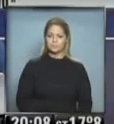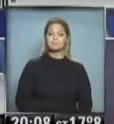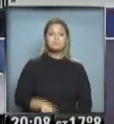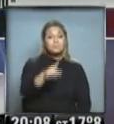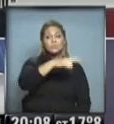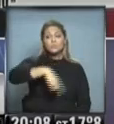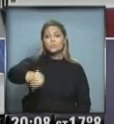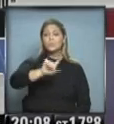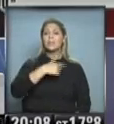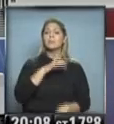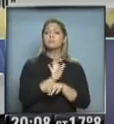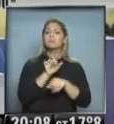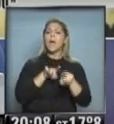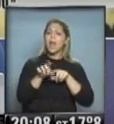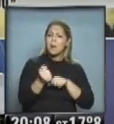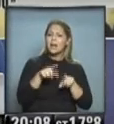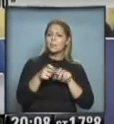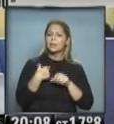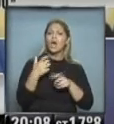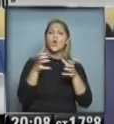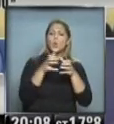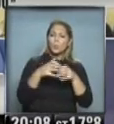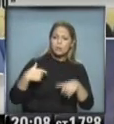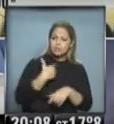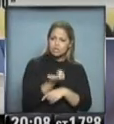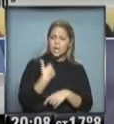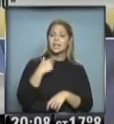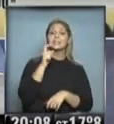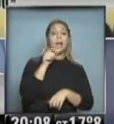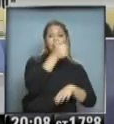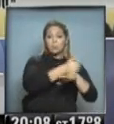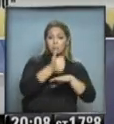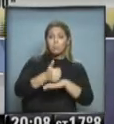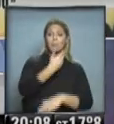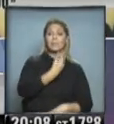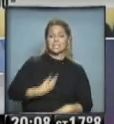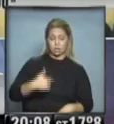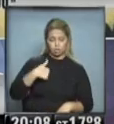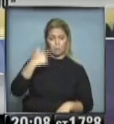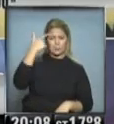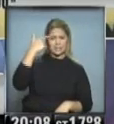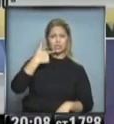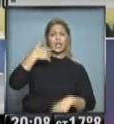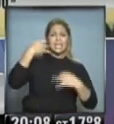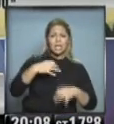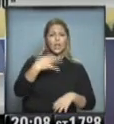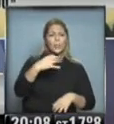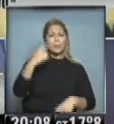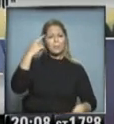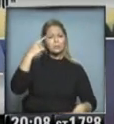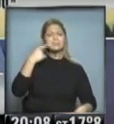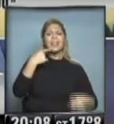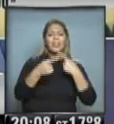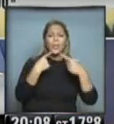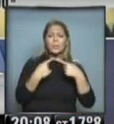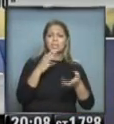Hermanas y hermanos, a los movimientos sociales, a los hermanos presidentes, creo seriamente debemos debatir el